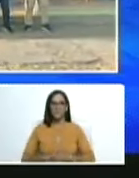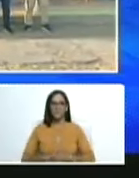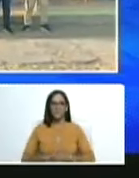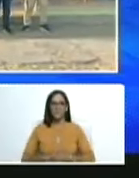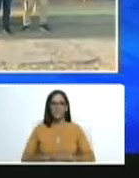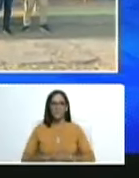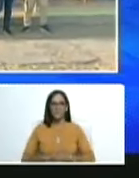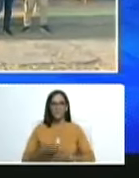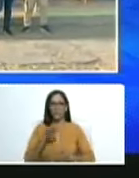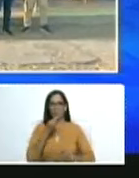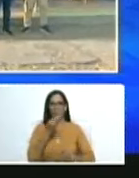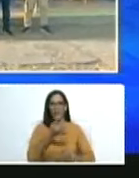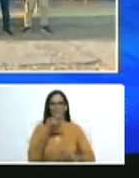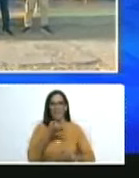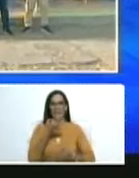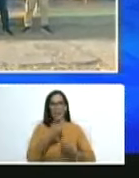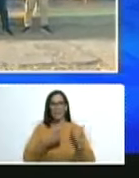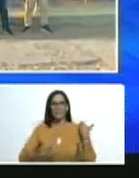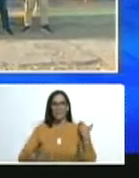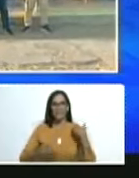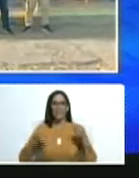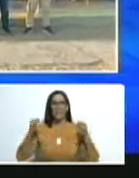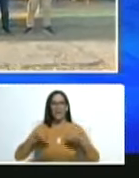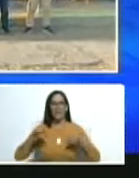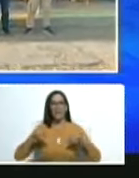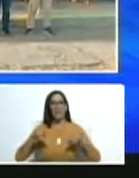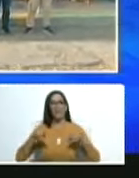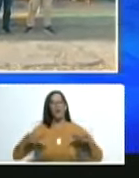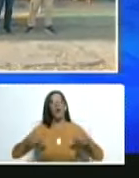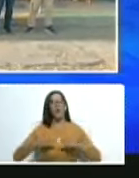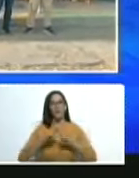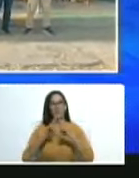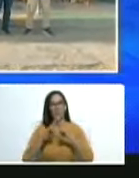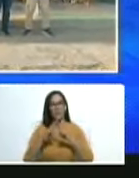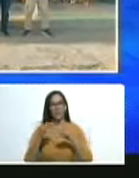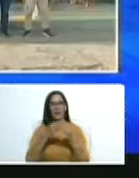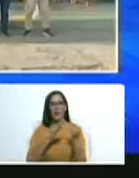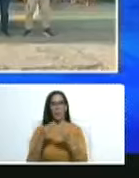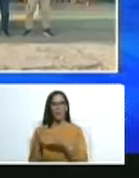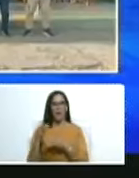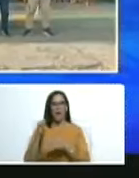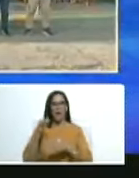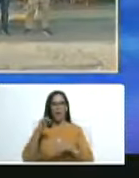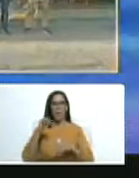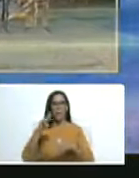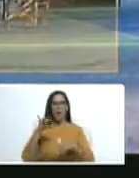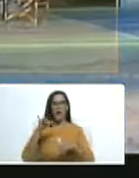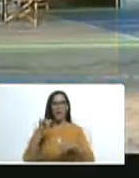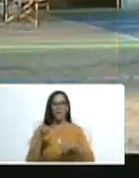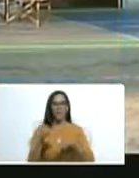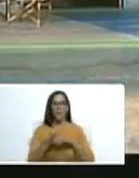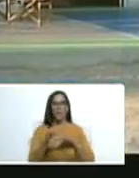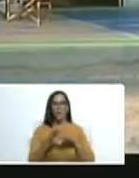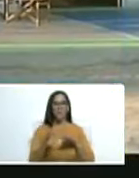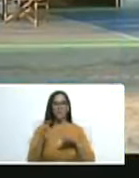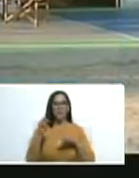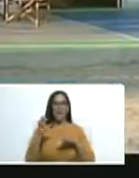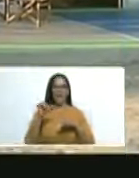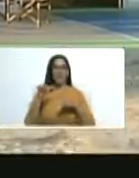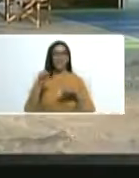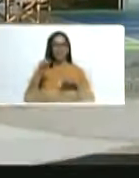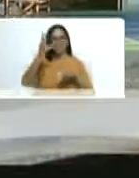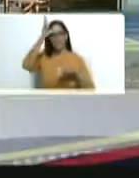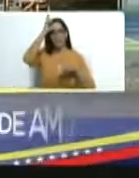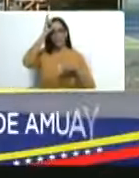Buenas tardes, presidente. Aquí nos encontramos en la comunidad de Amuay, del municipio Los Taques, del estado